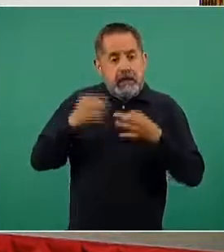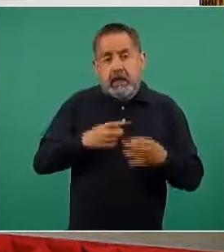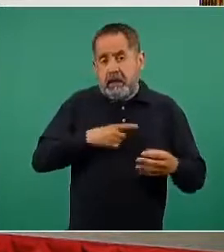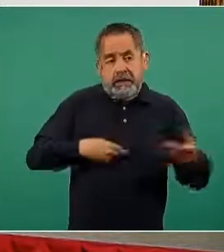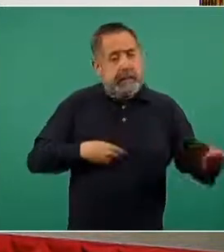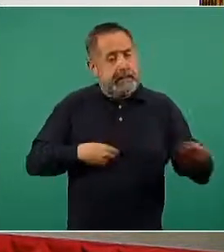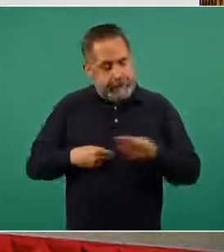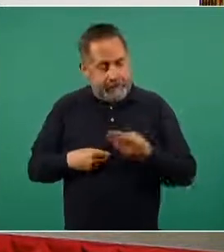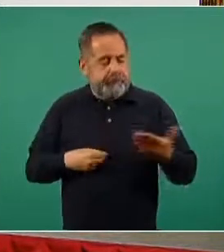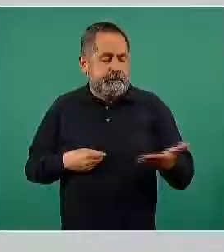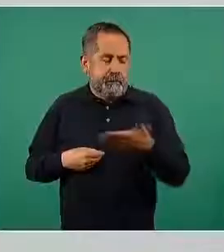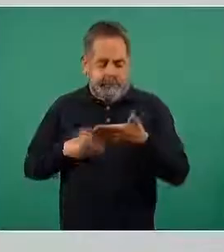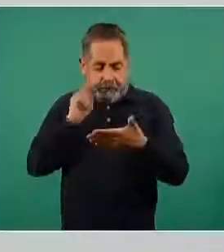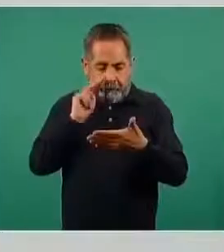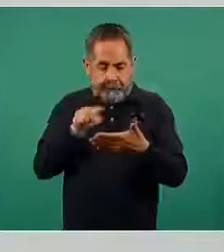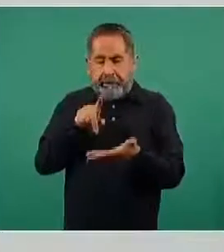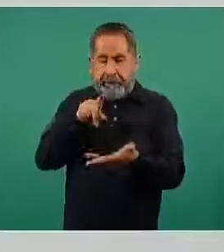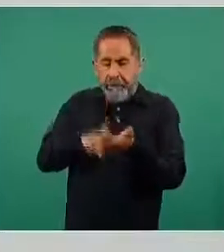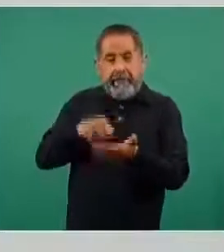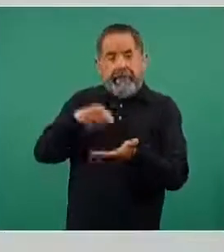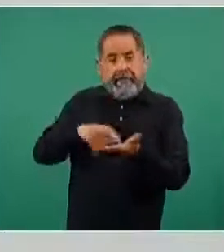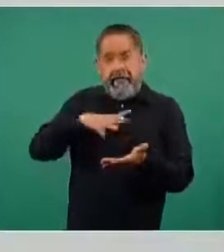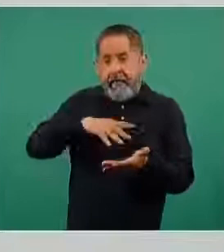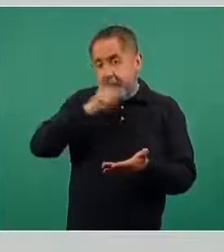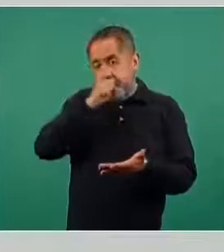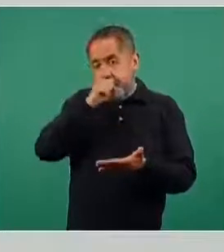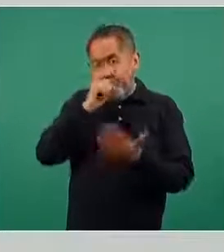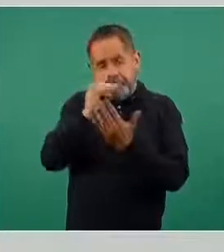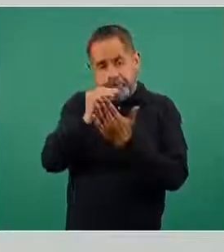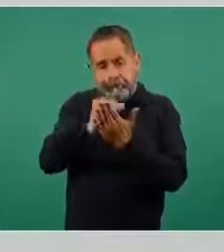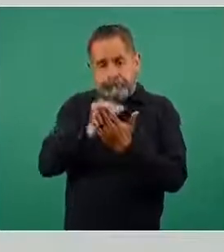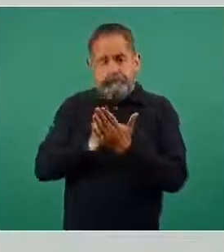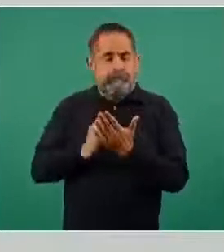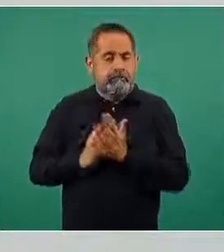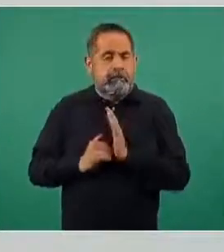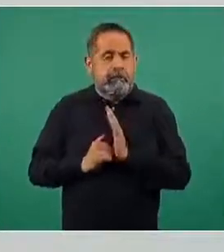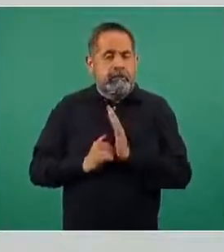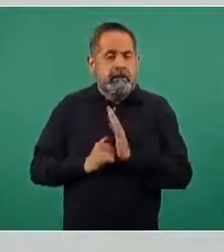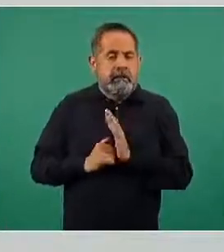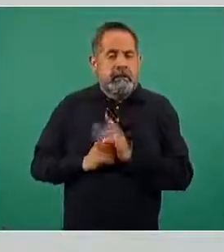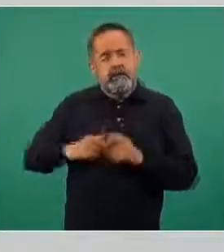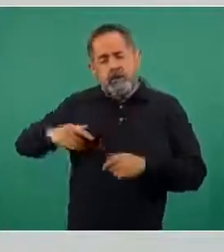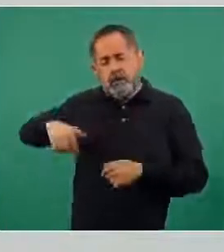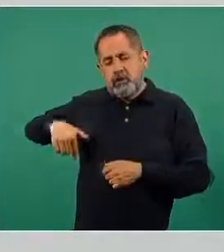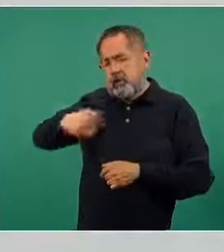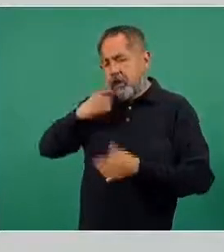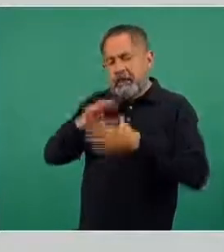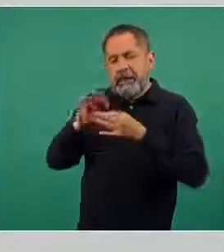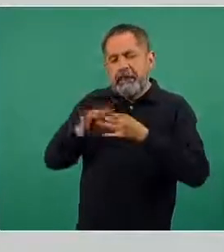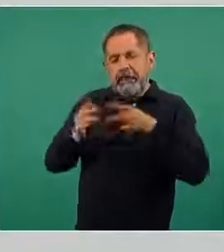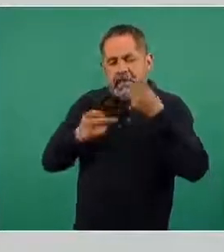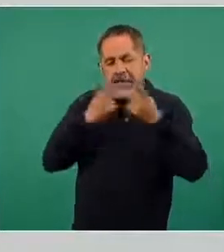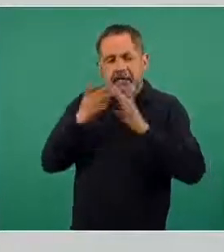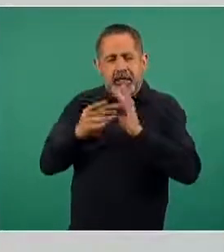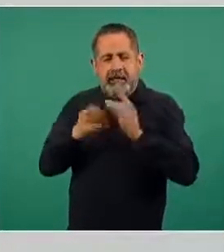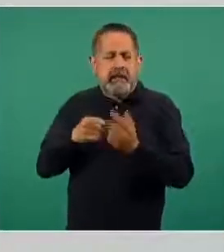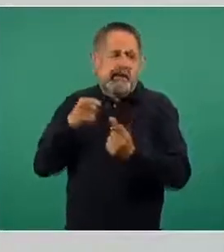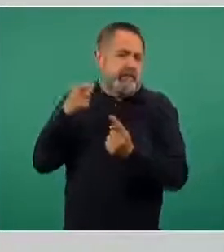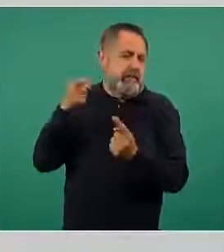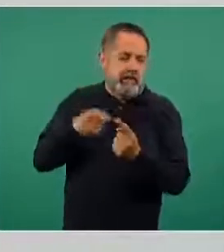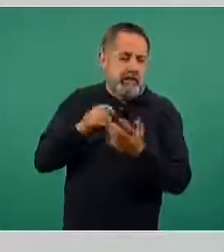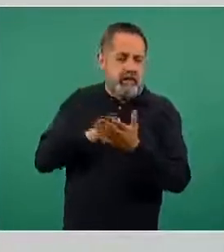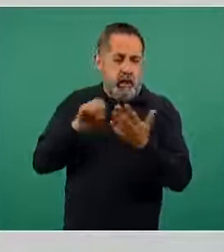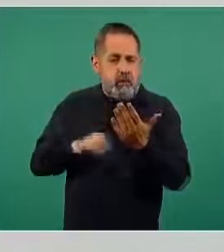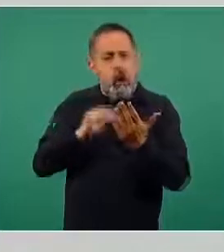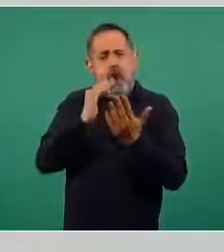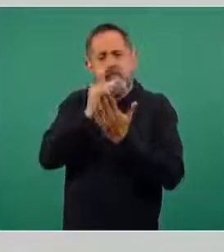farmacéuticas. Ahí se pueden encontrar cada uno de estos componentes, más allá de los comentados que obviamente son, digamos, los agentes directos que van